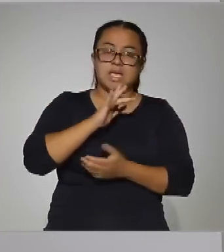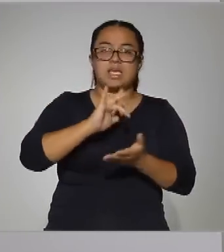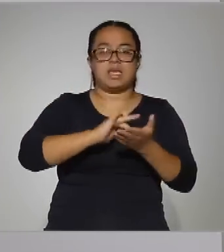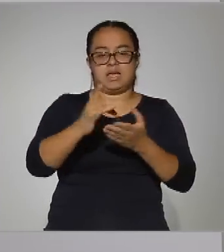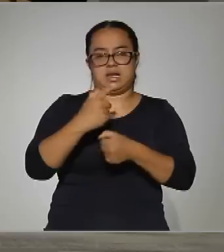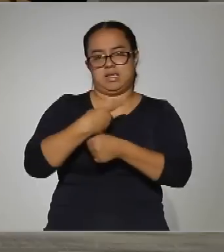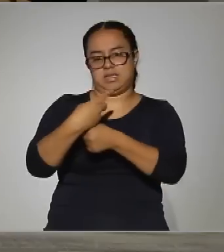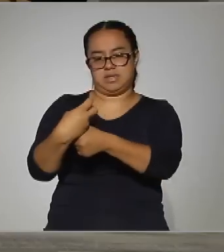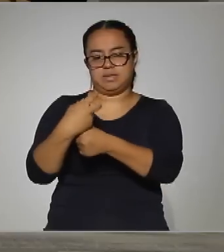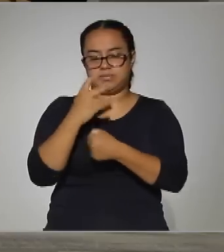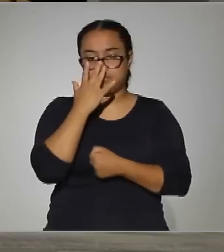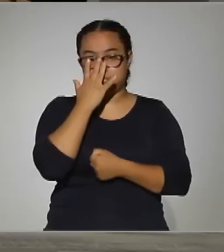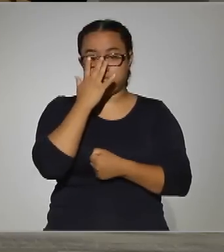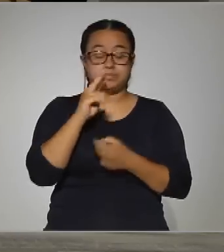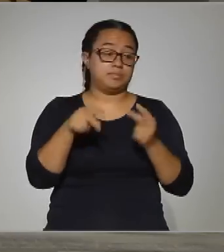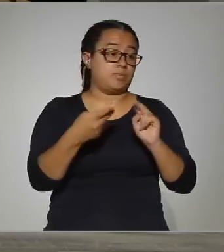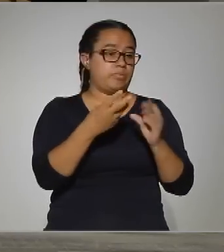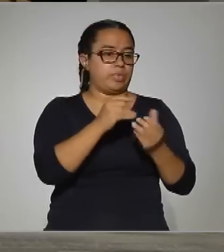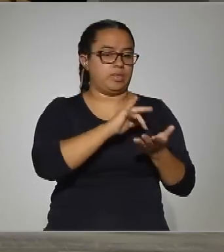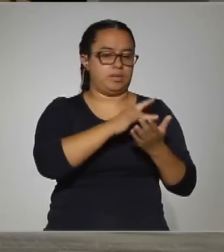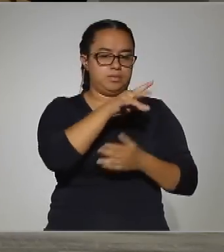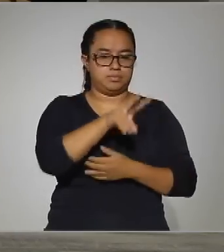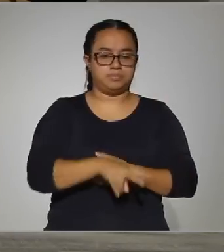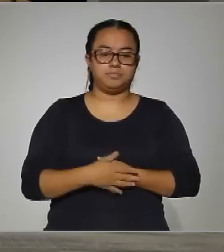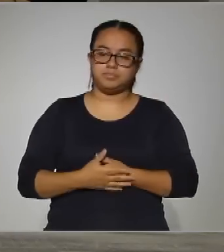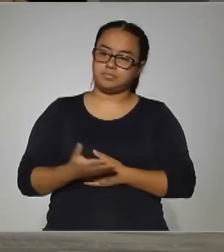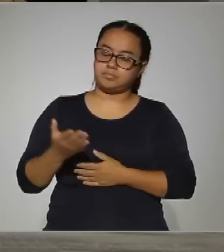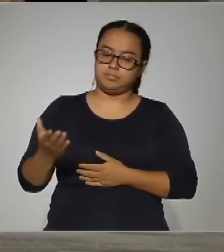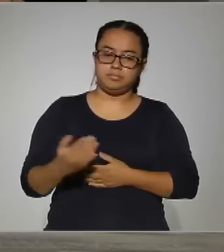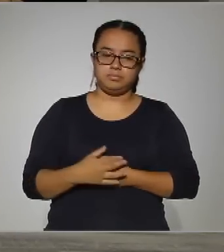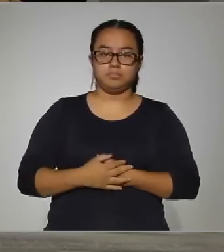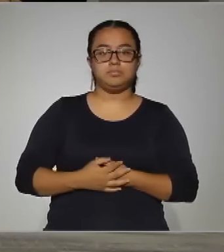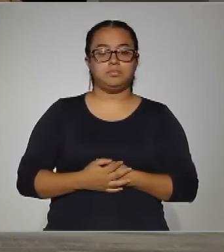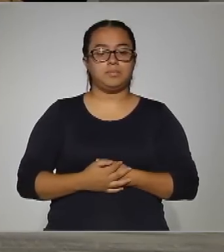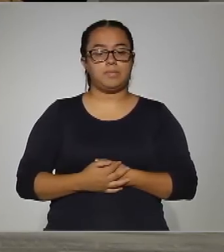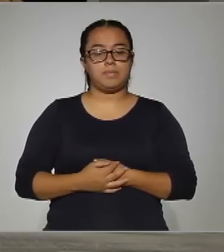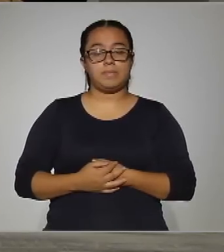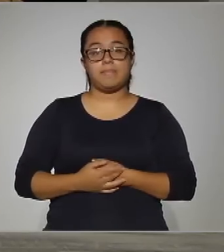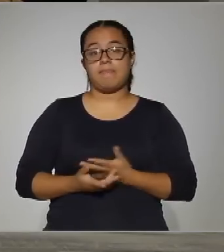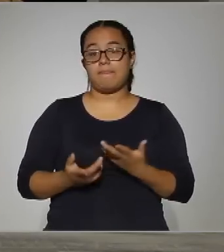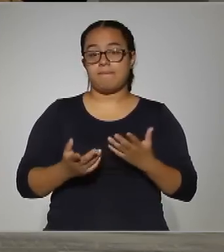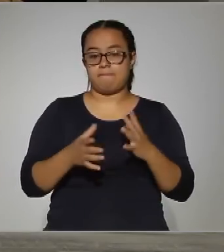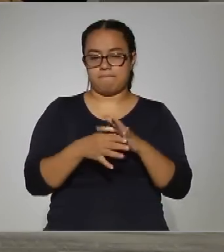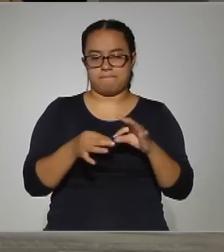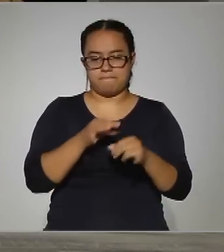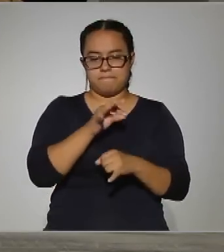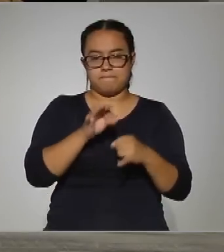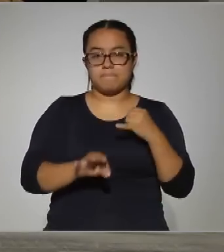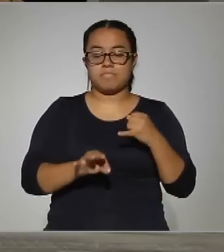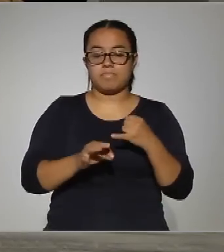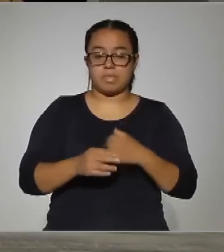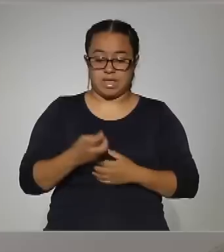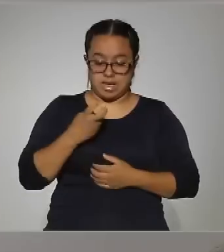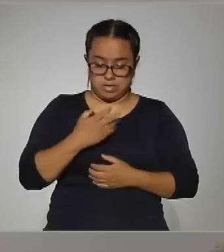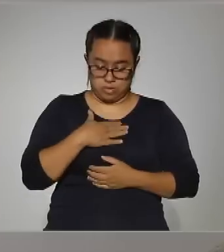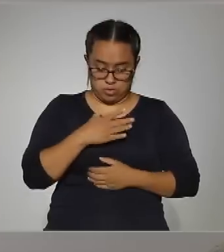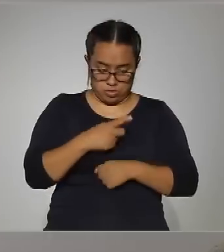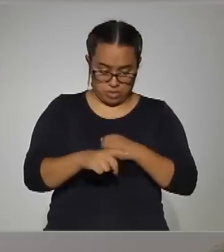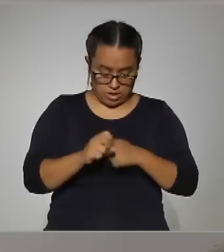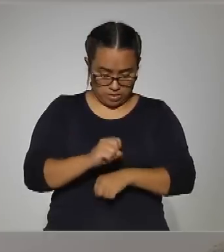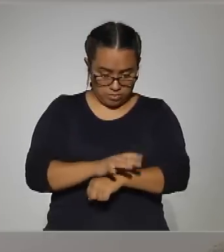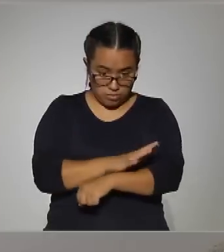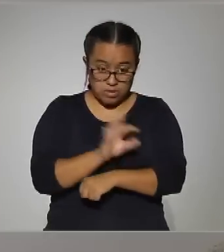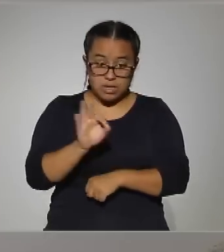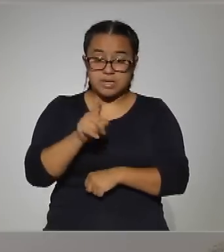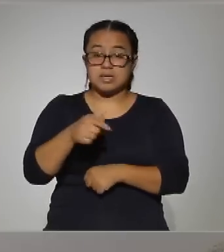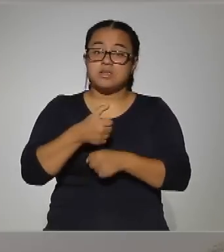Cris. Al contrario, muchísimas gracias a ti, gracias de veras. Adelante. Pues básicamente concretar la cuestión del daño emocional, si tienes sufrimiento,